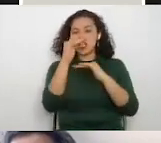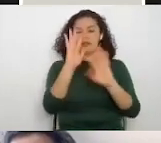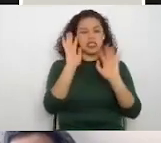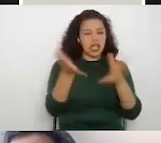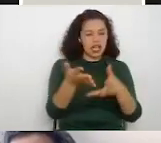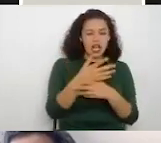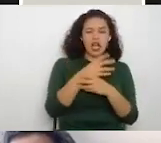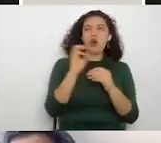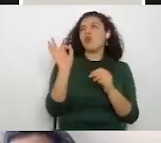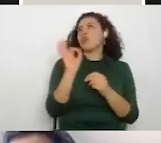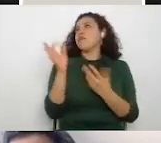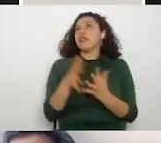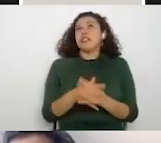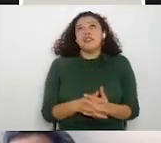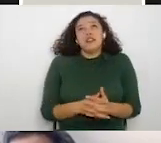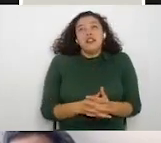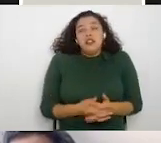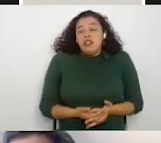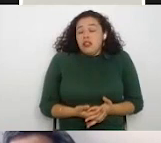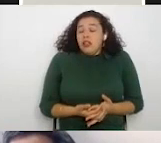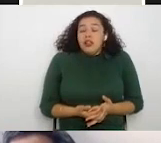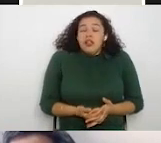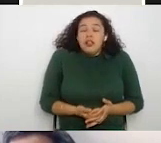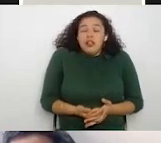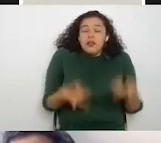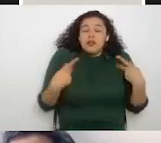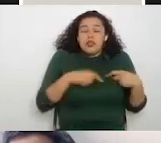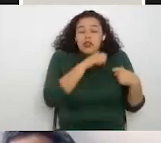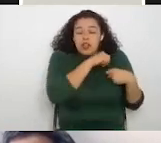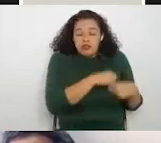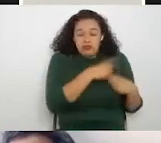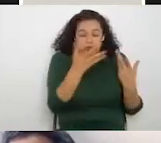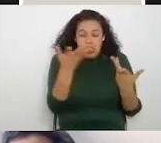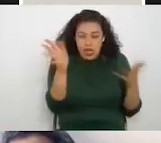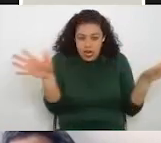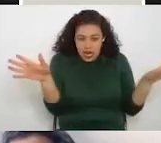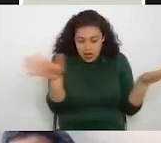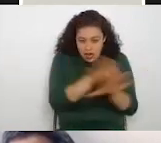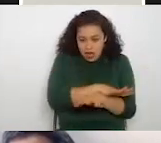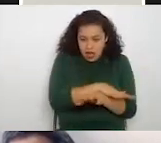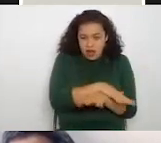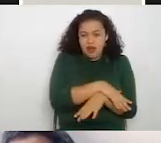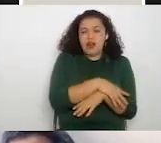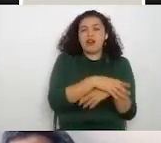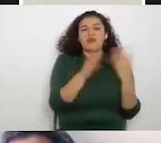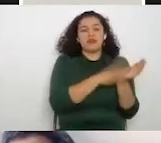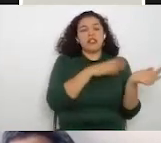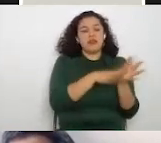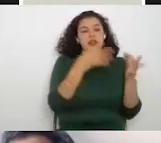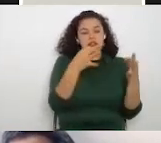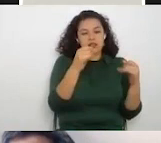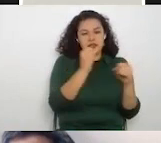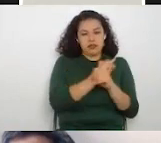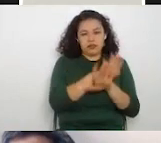cambio de persona autorizada, que actualice esos documentos.